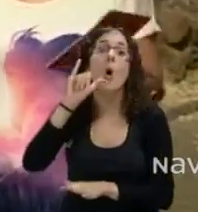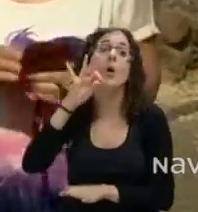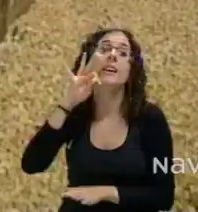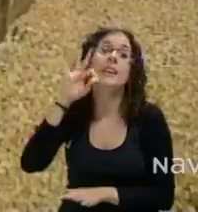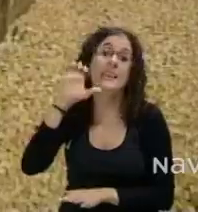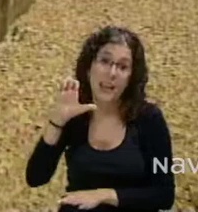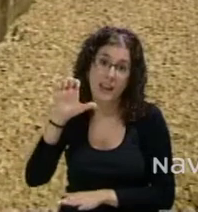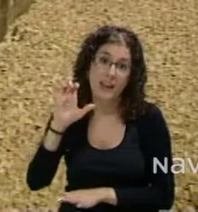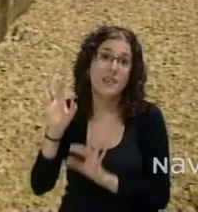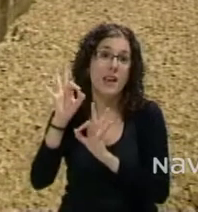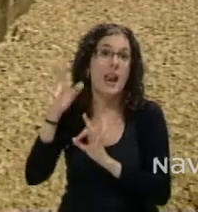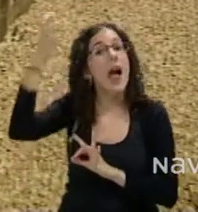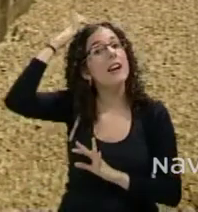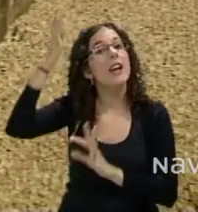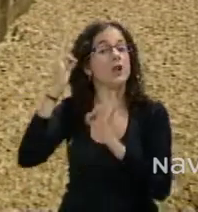de Navarra.